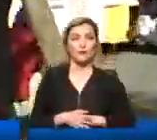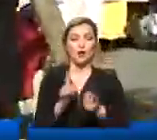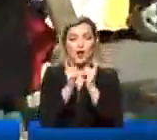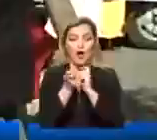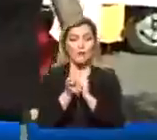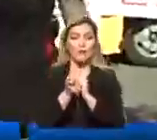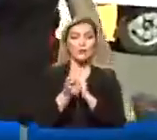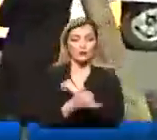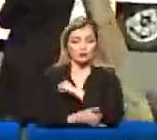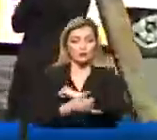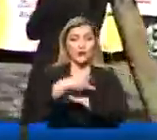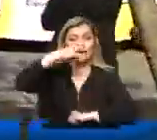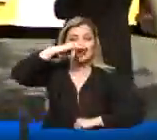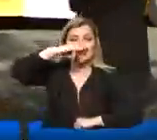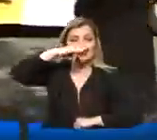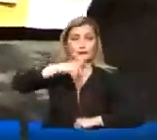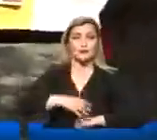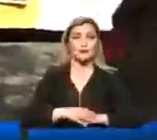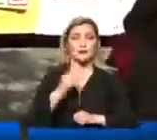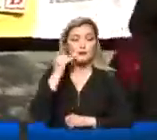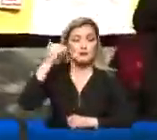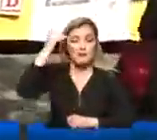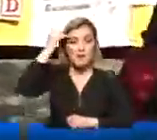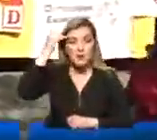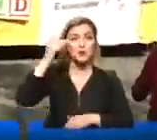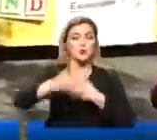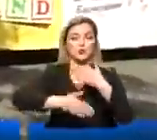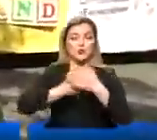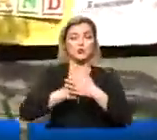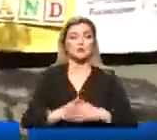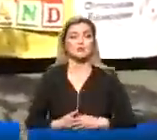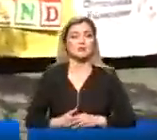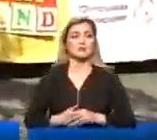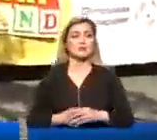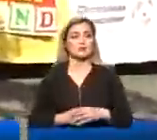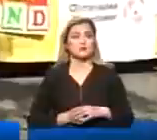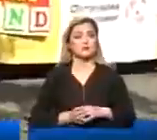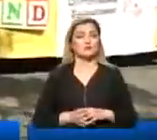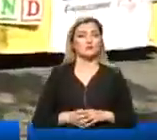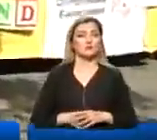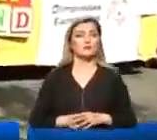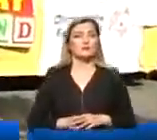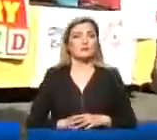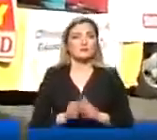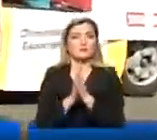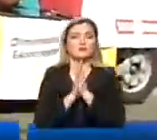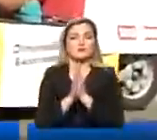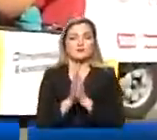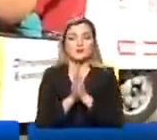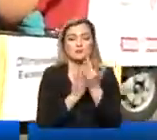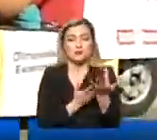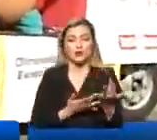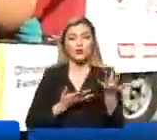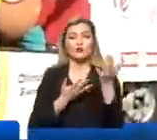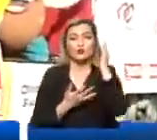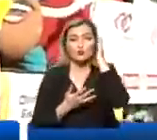del país, por el bien de los niños, por el bien de los mayores, por el bien de todos, porque esto es lo que tenemos que pedir: es mucha